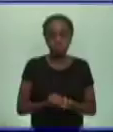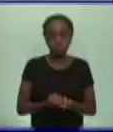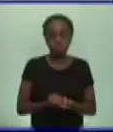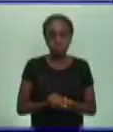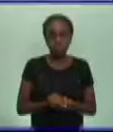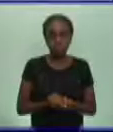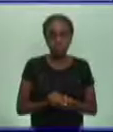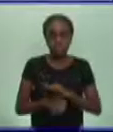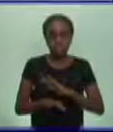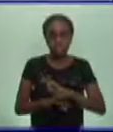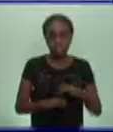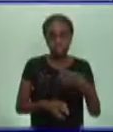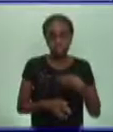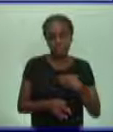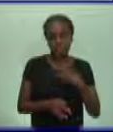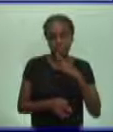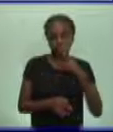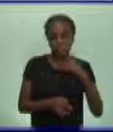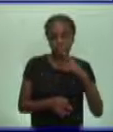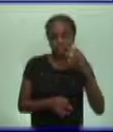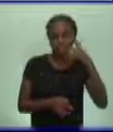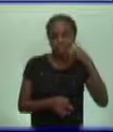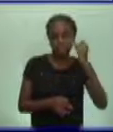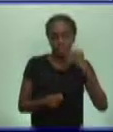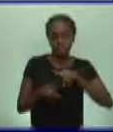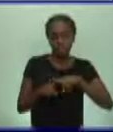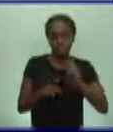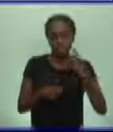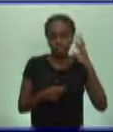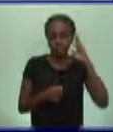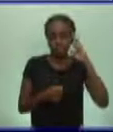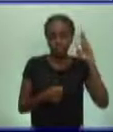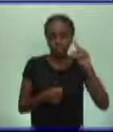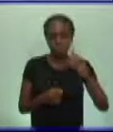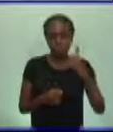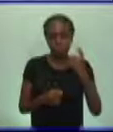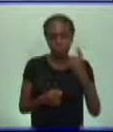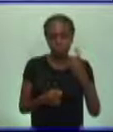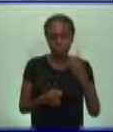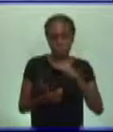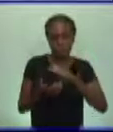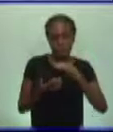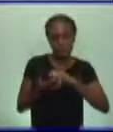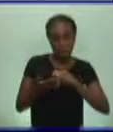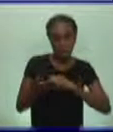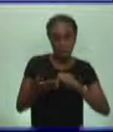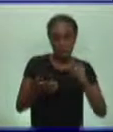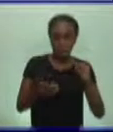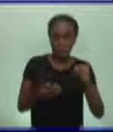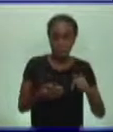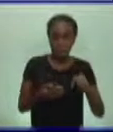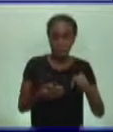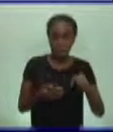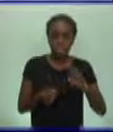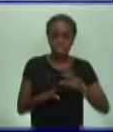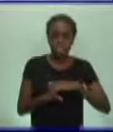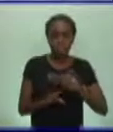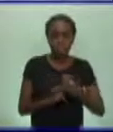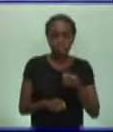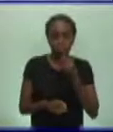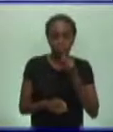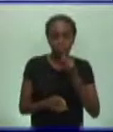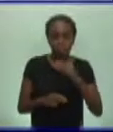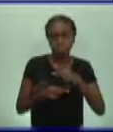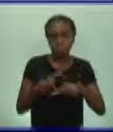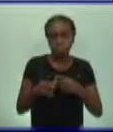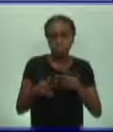Seguramente que ya tienen las respuestas. Sí, porque recuerden que no es necesario que las copien ahora en sus libretas. Lo pueden hacer después y que